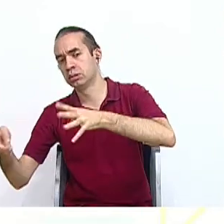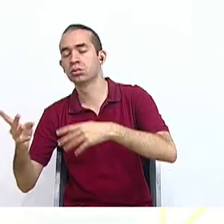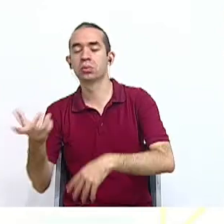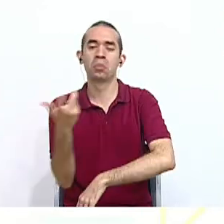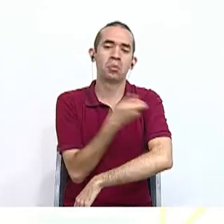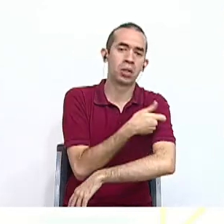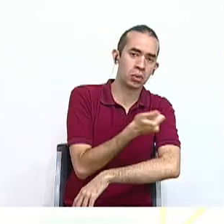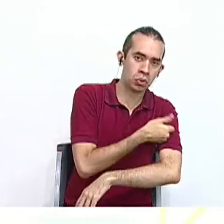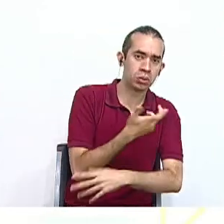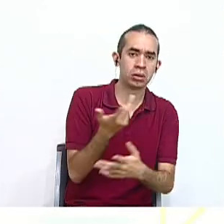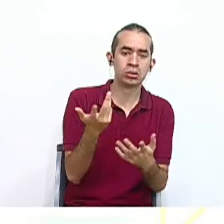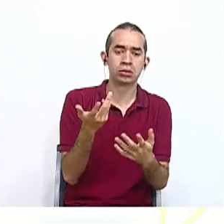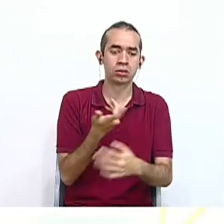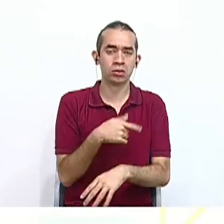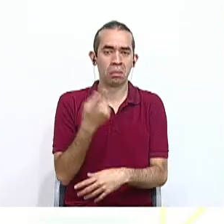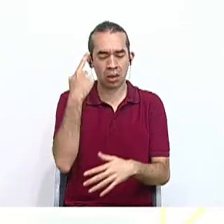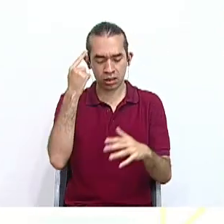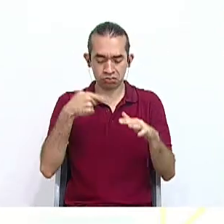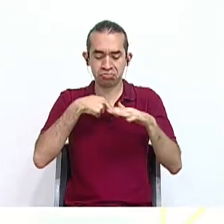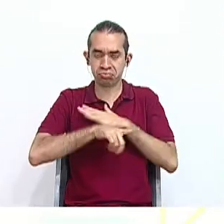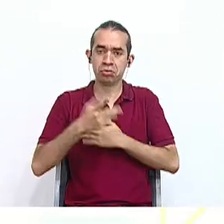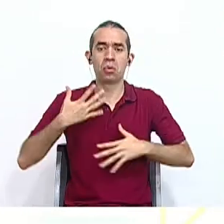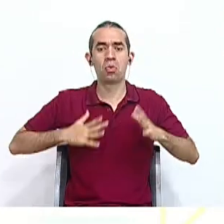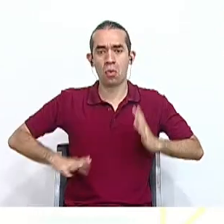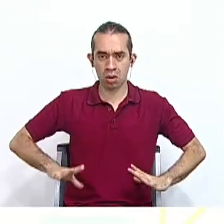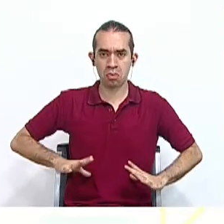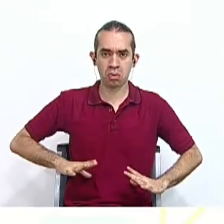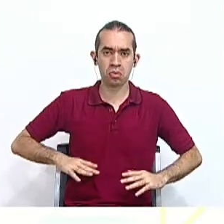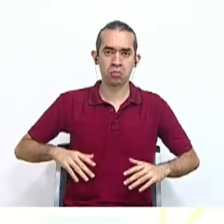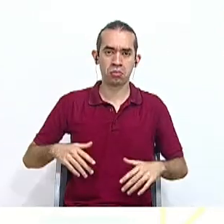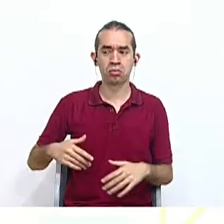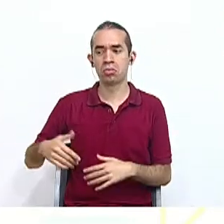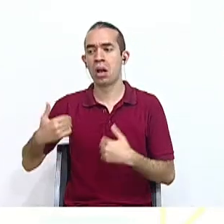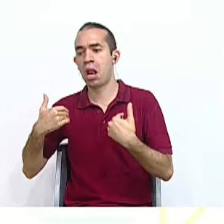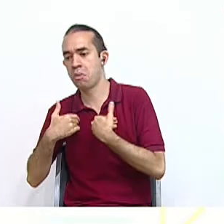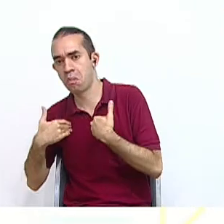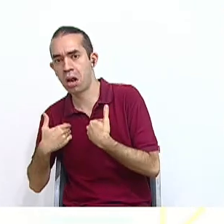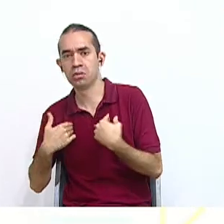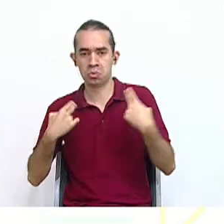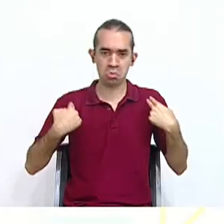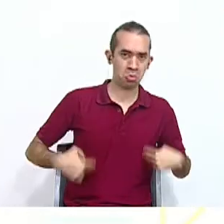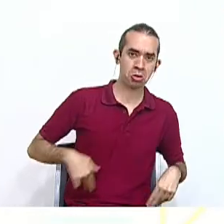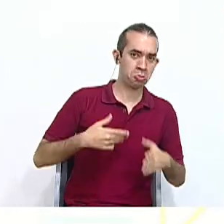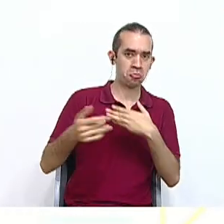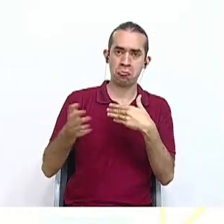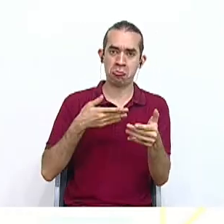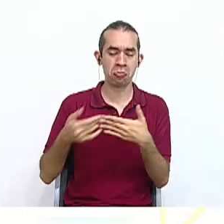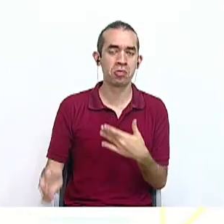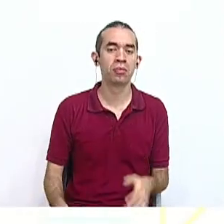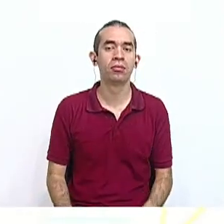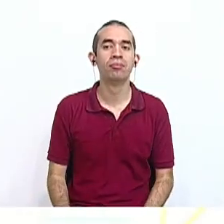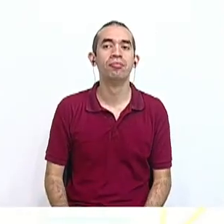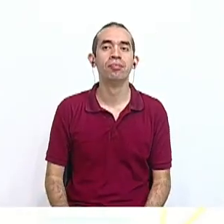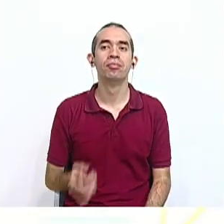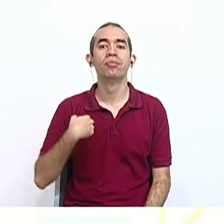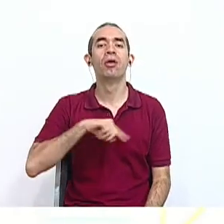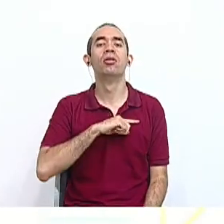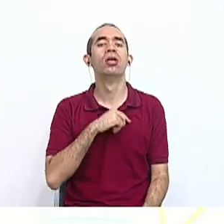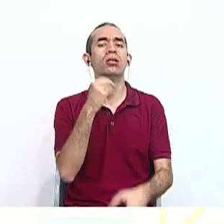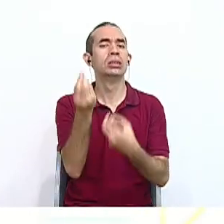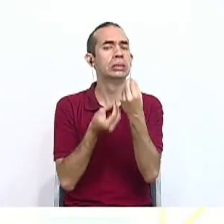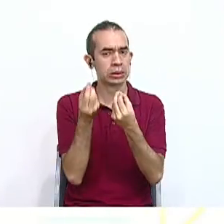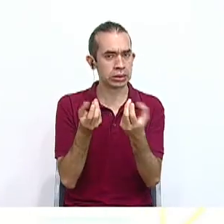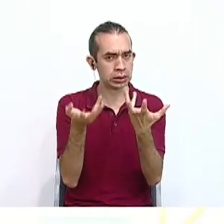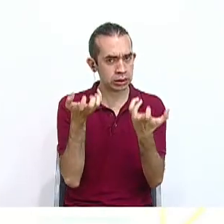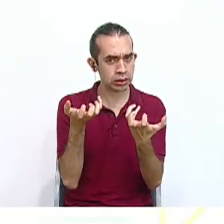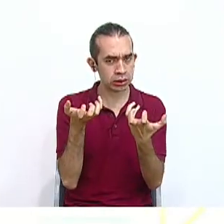que se introducen ya sea en el cuerpo humano o en el cuerpo de animales también. Ahora bien, ¿qué queremos hacer nosotros?